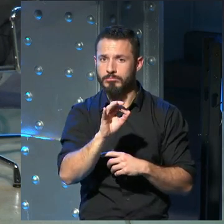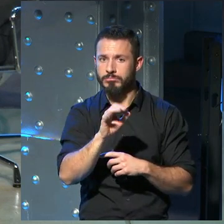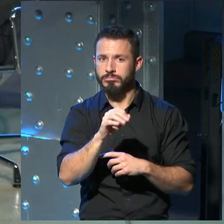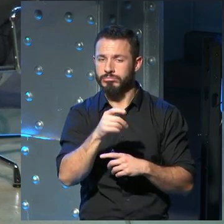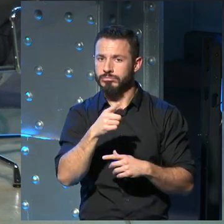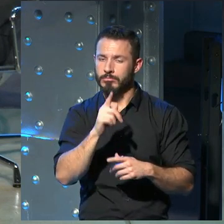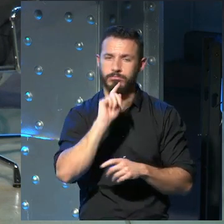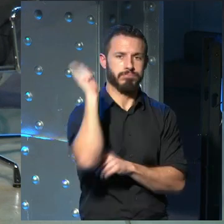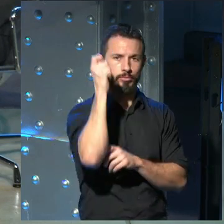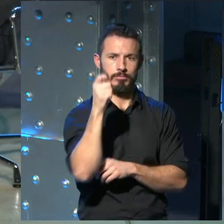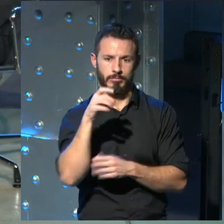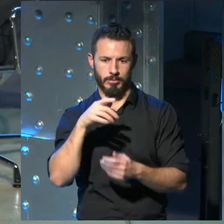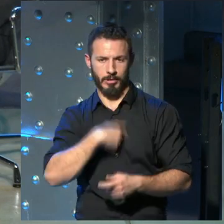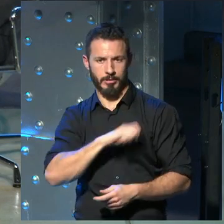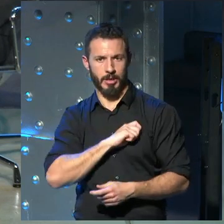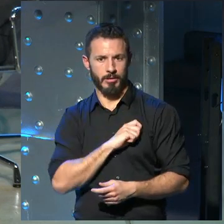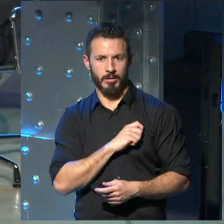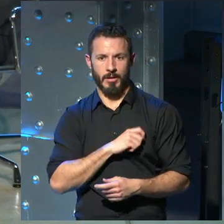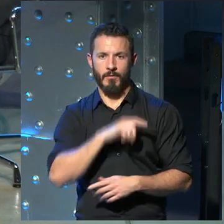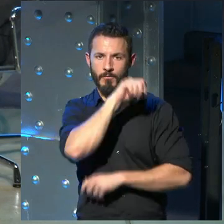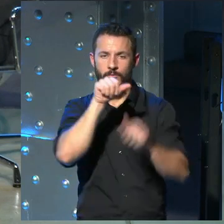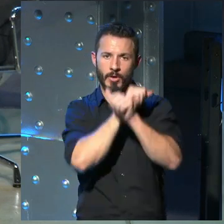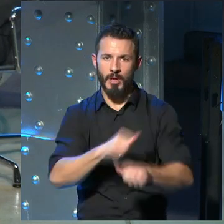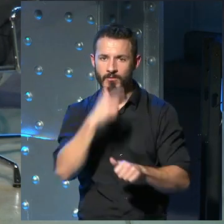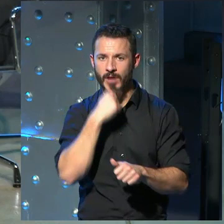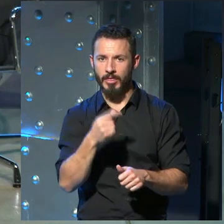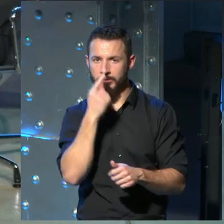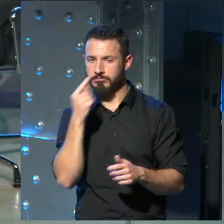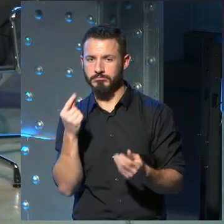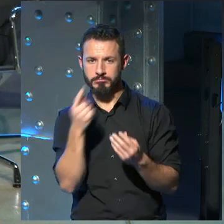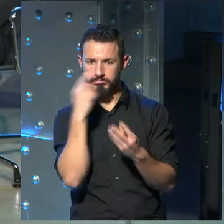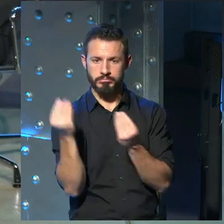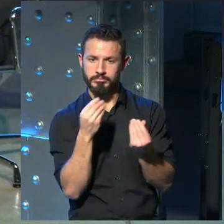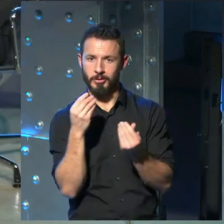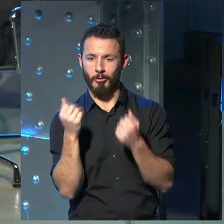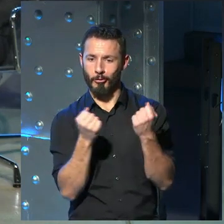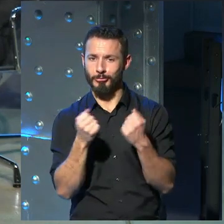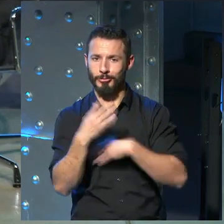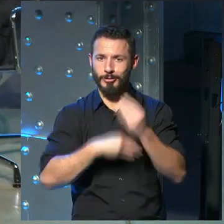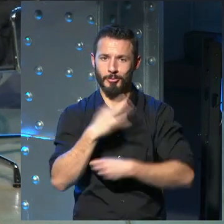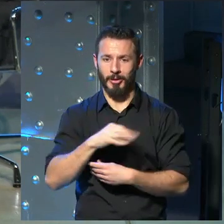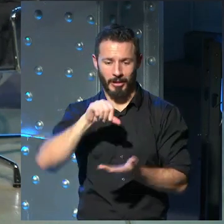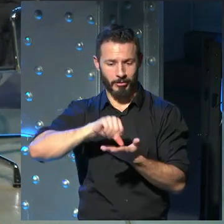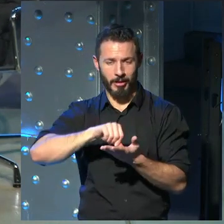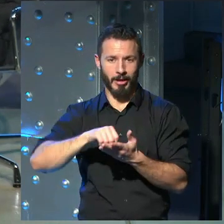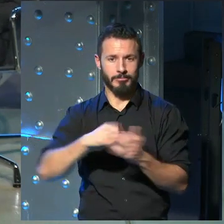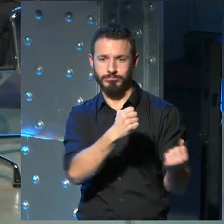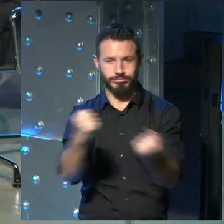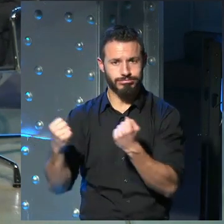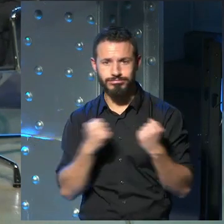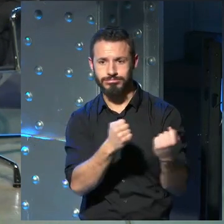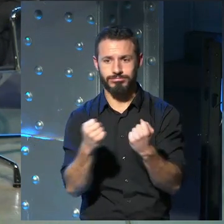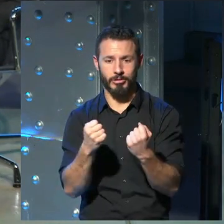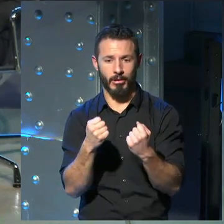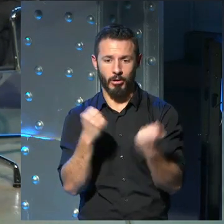en donde de una forma muy fácil, muy intuitiva, utilizas el coche para moverte dentro de la ciudad y no necesitas